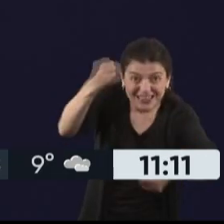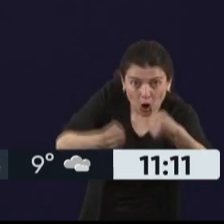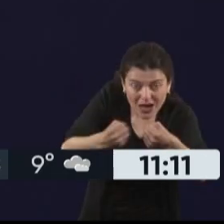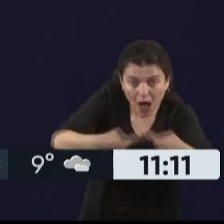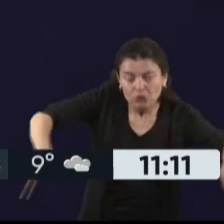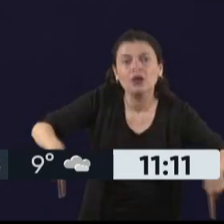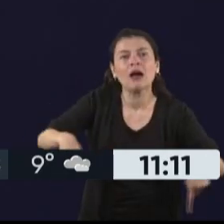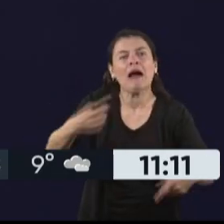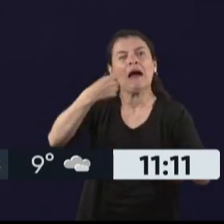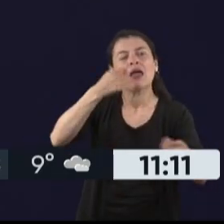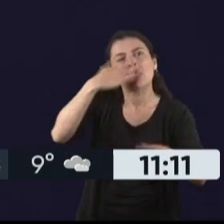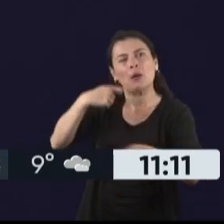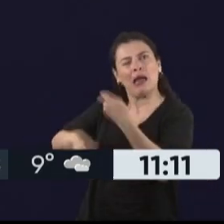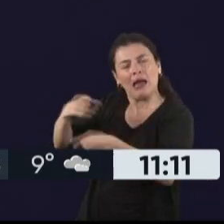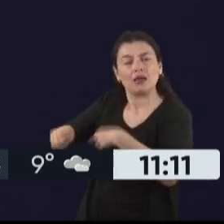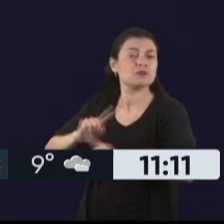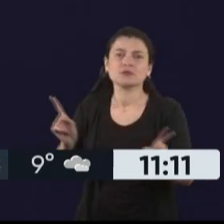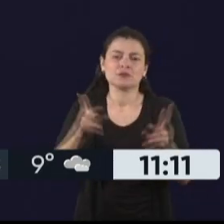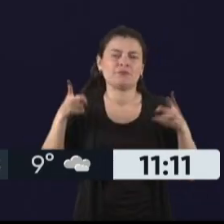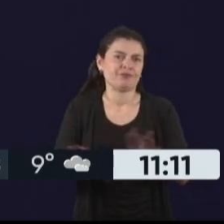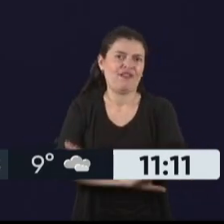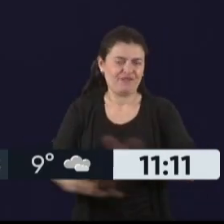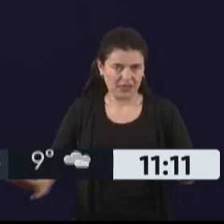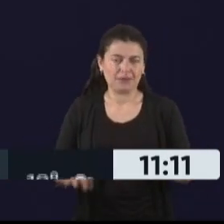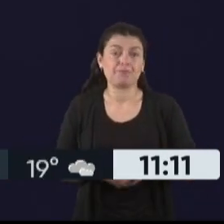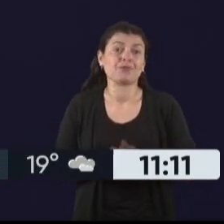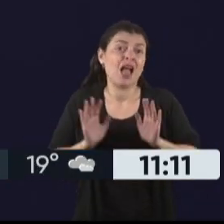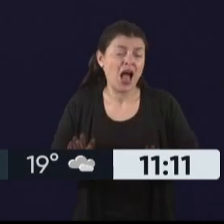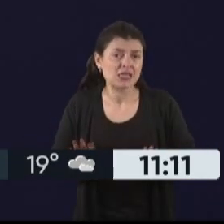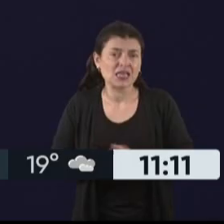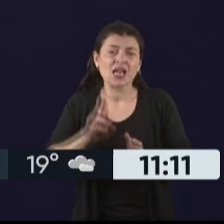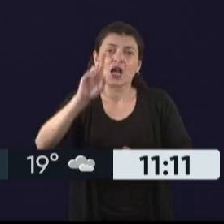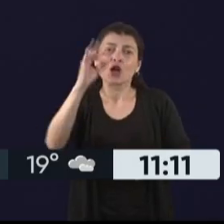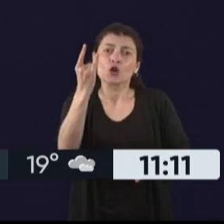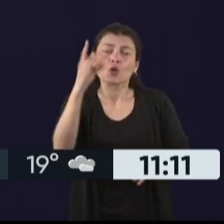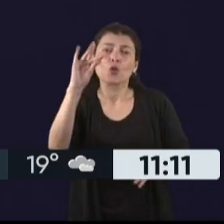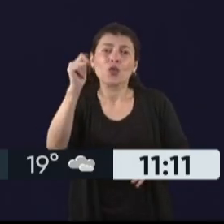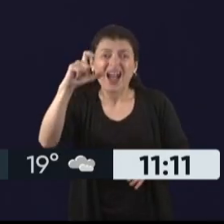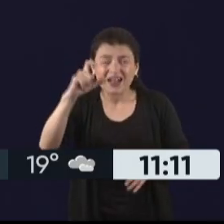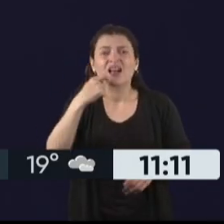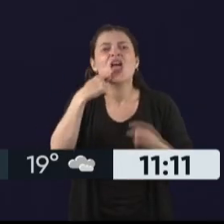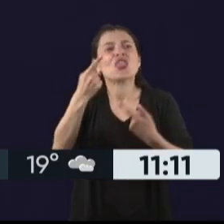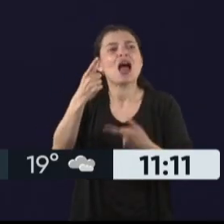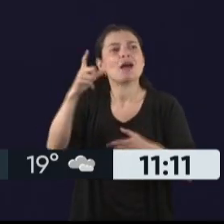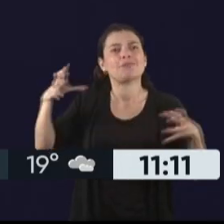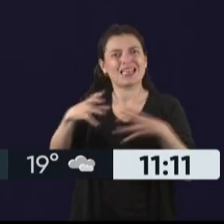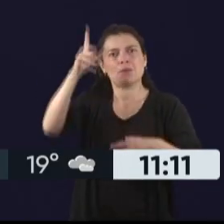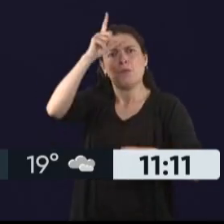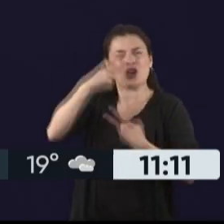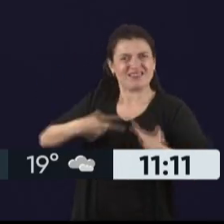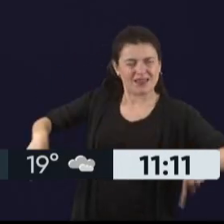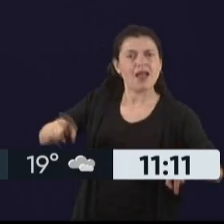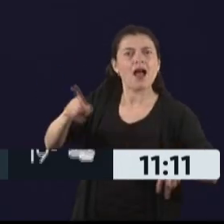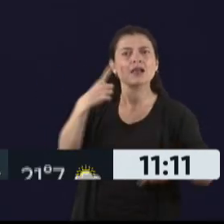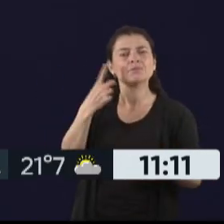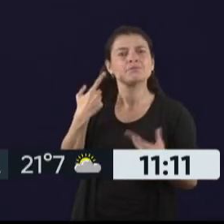se comercializan en el mercado ilegal. De esta manera, el RUDAC le otorga a las fuerzas de seguridad un mayor control contra el robo y el